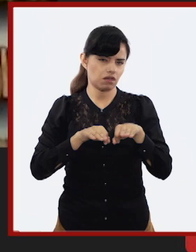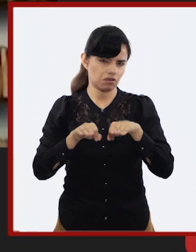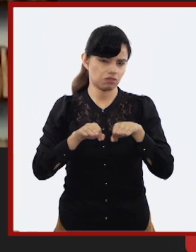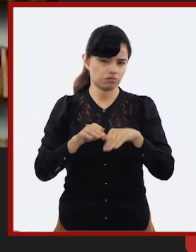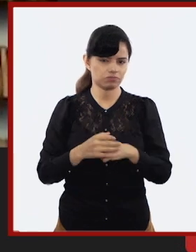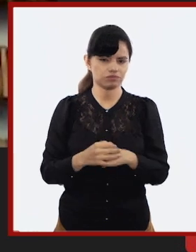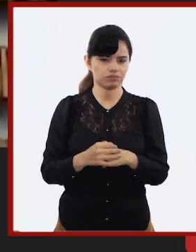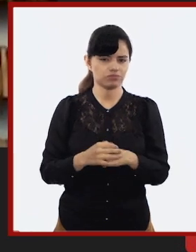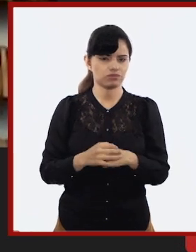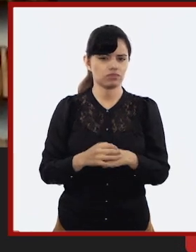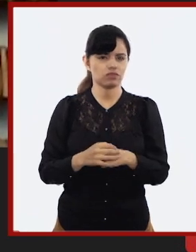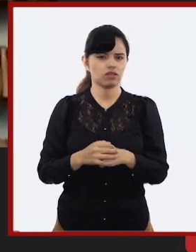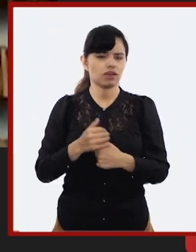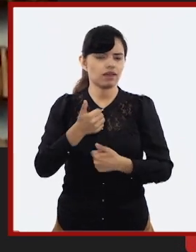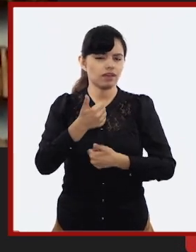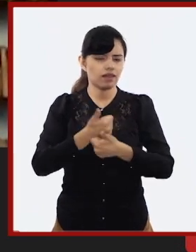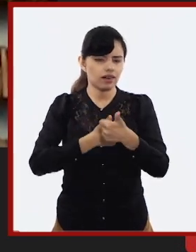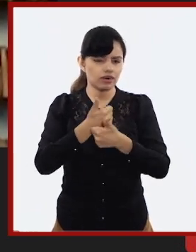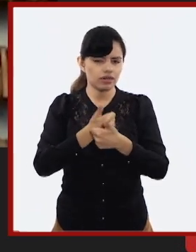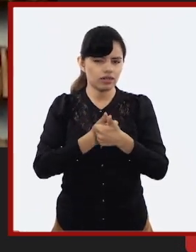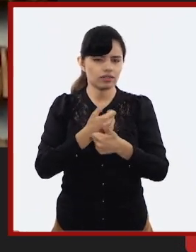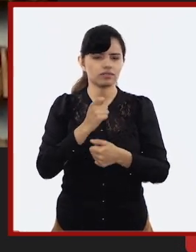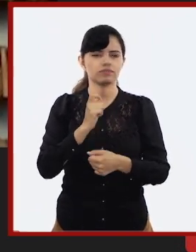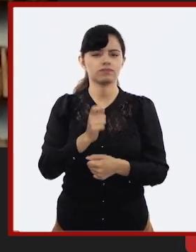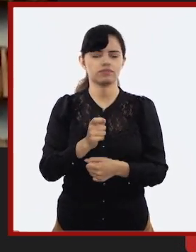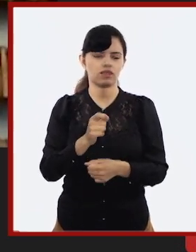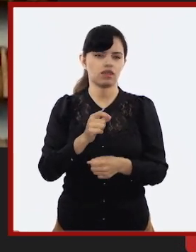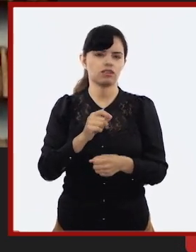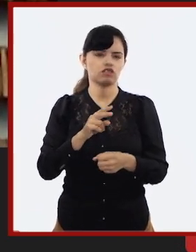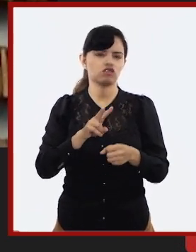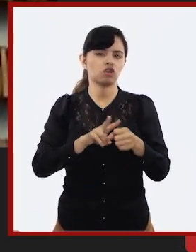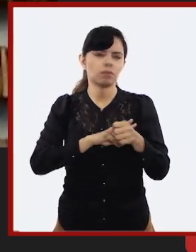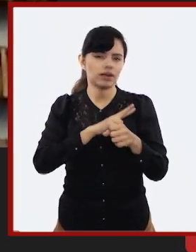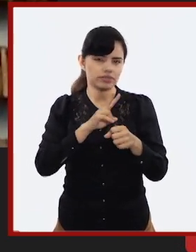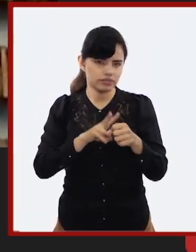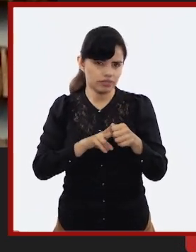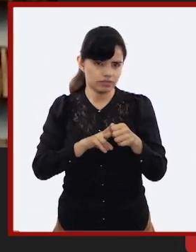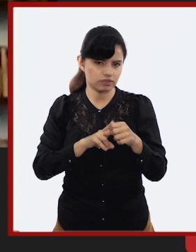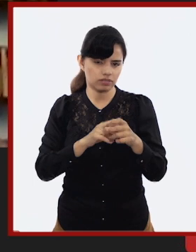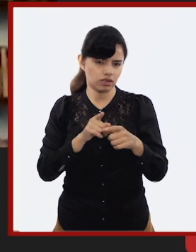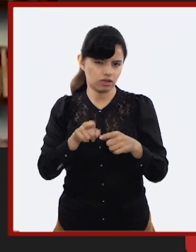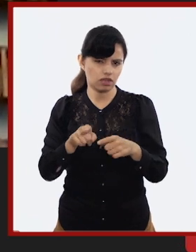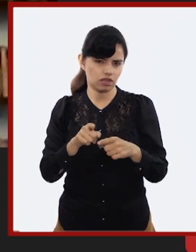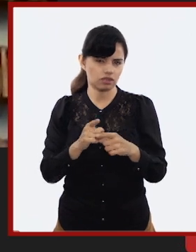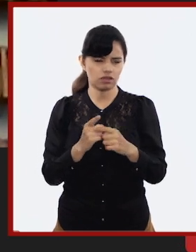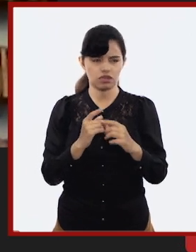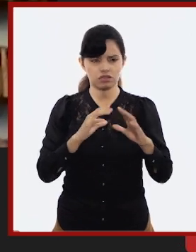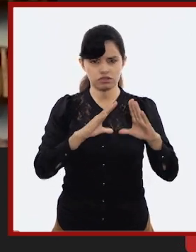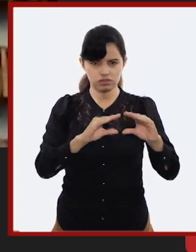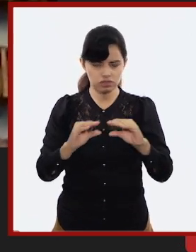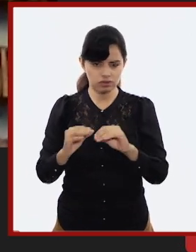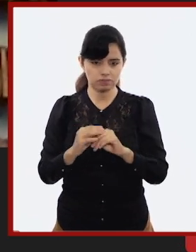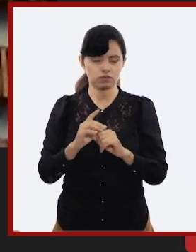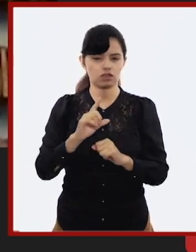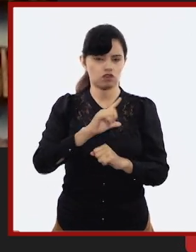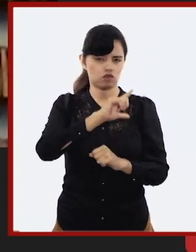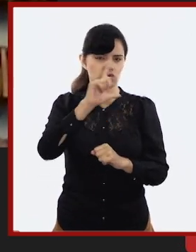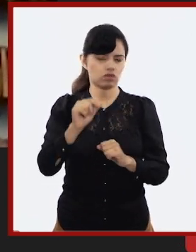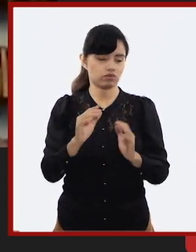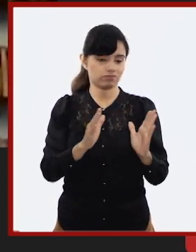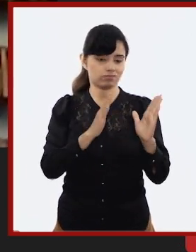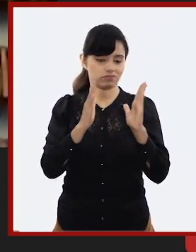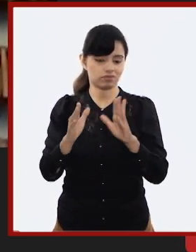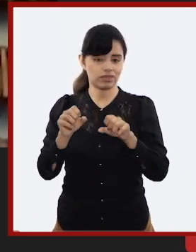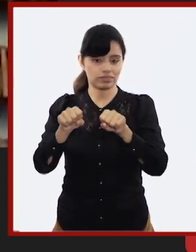luego, el ser normalistas. Y de ahí pasamos a la sala